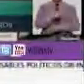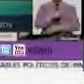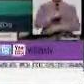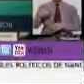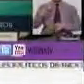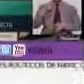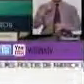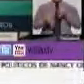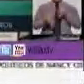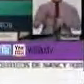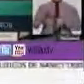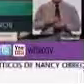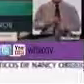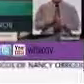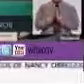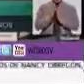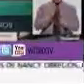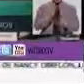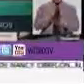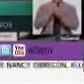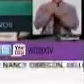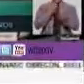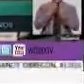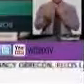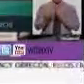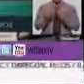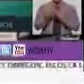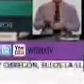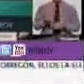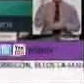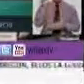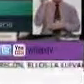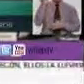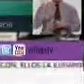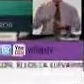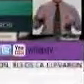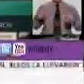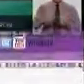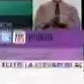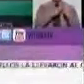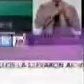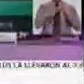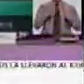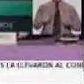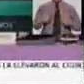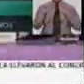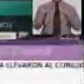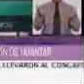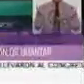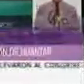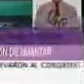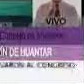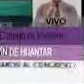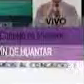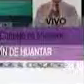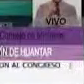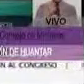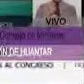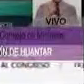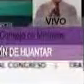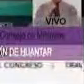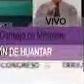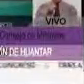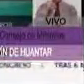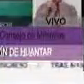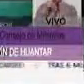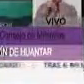de Justicia, quien estuvo acompañado del entonces agente del caso ante la Corte Interamericana, el doctor Pedro Cateriano.